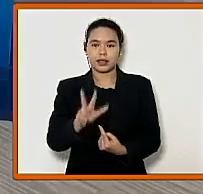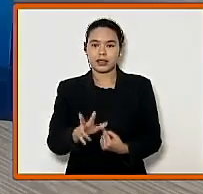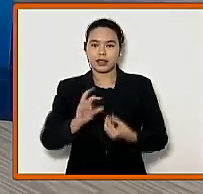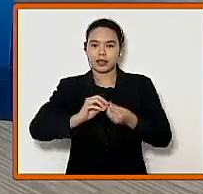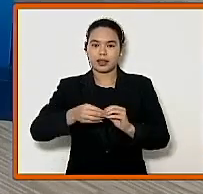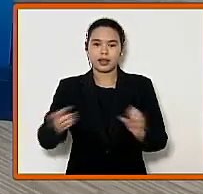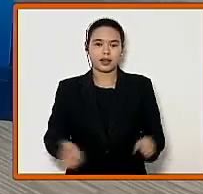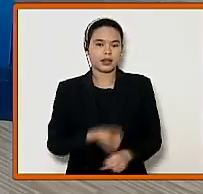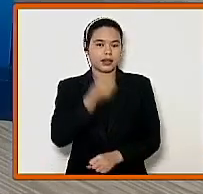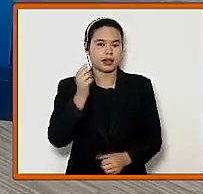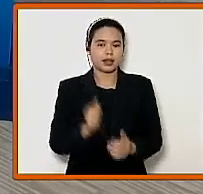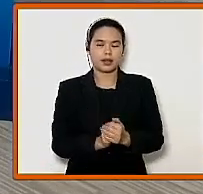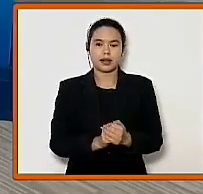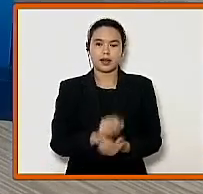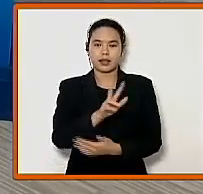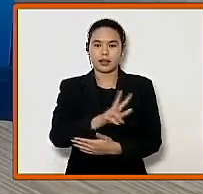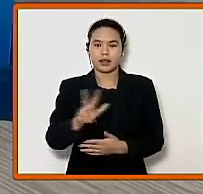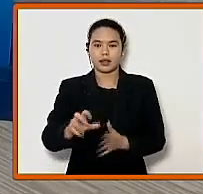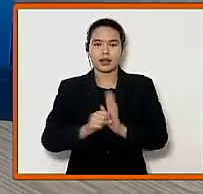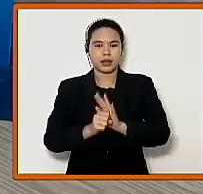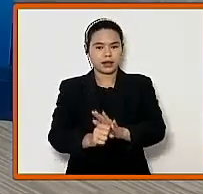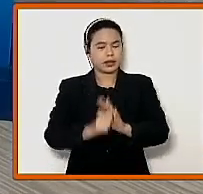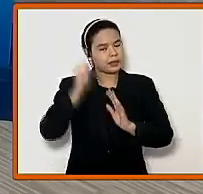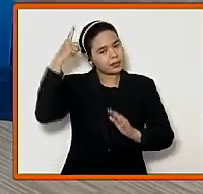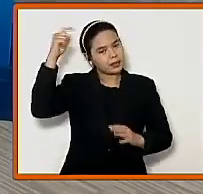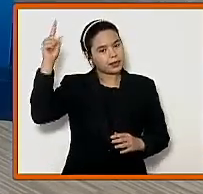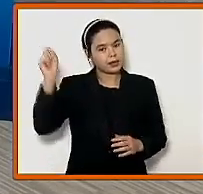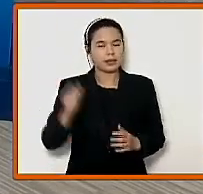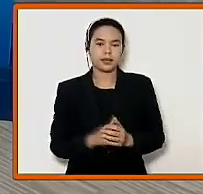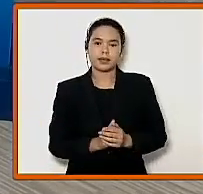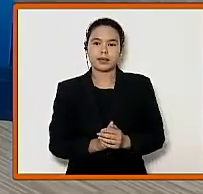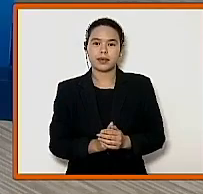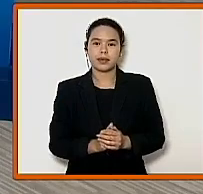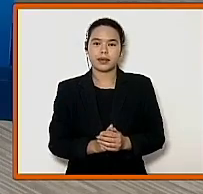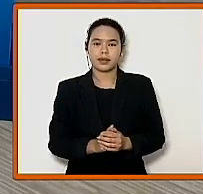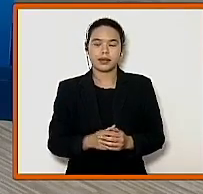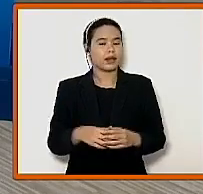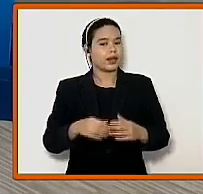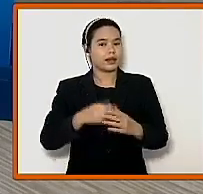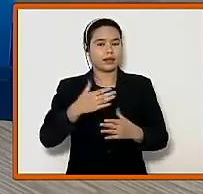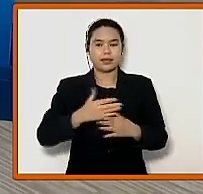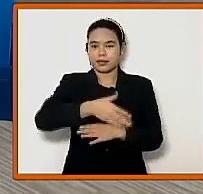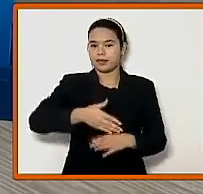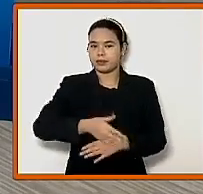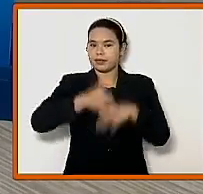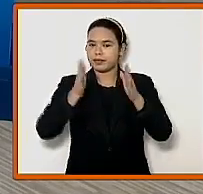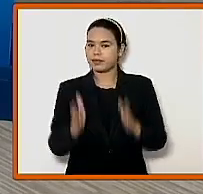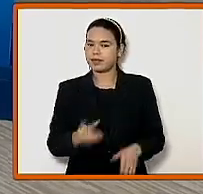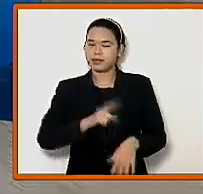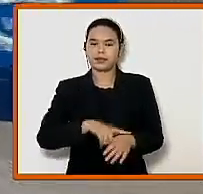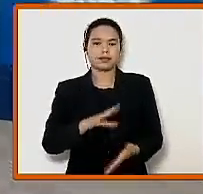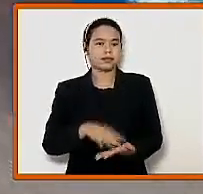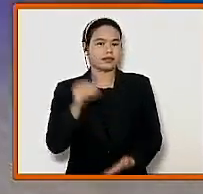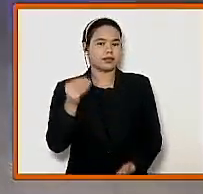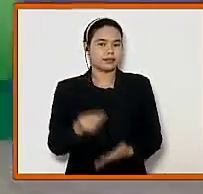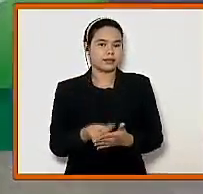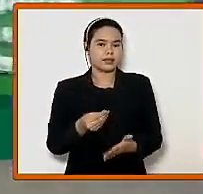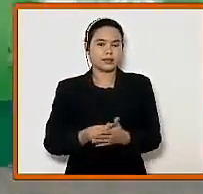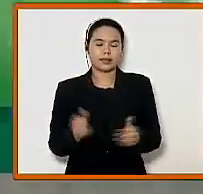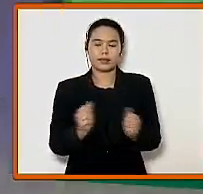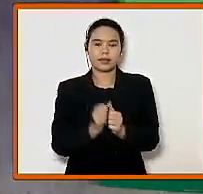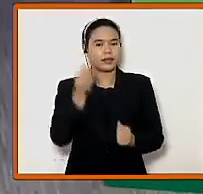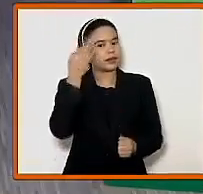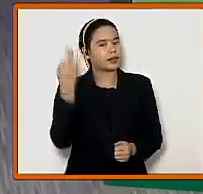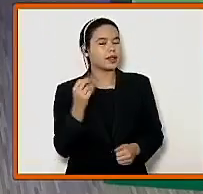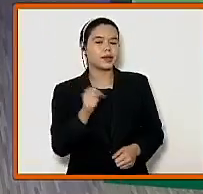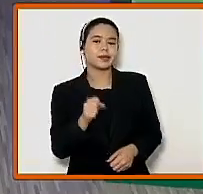33. El número ganador en esta tarde es el 33 con su símbolo de sueños carpintero. Ahora vamos a multiplicar tu dinero junto a Francine. Así es, Cecilia.